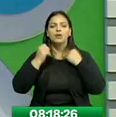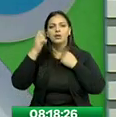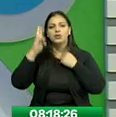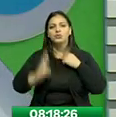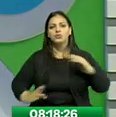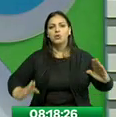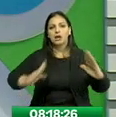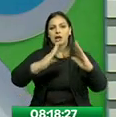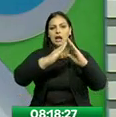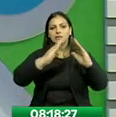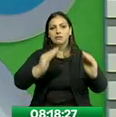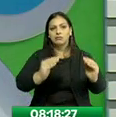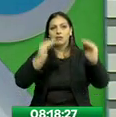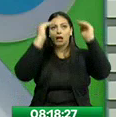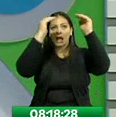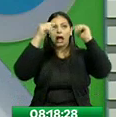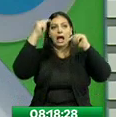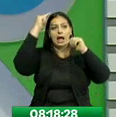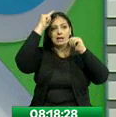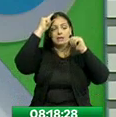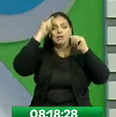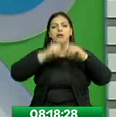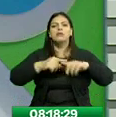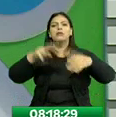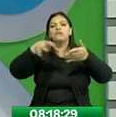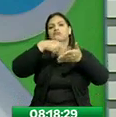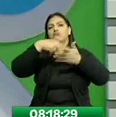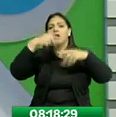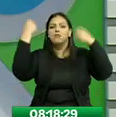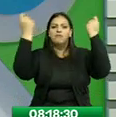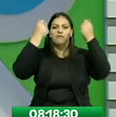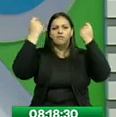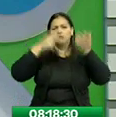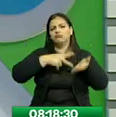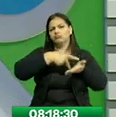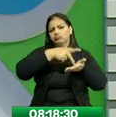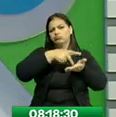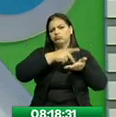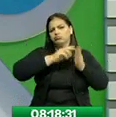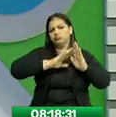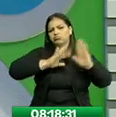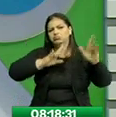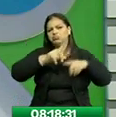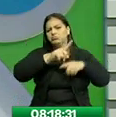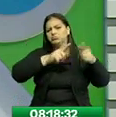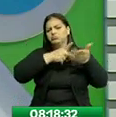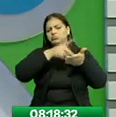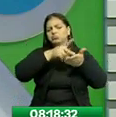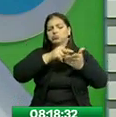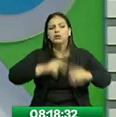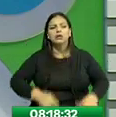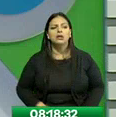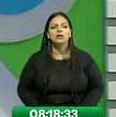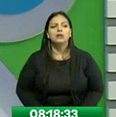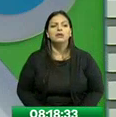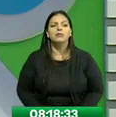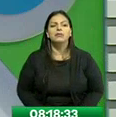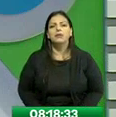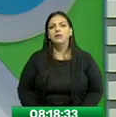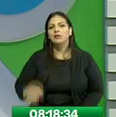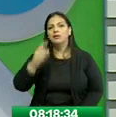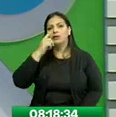de Guayaquil. Según el perjudicado, los delincuentes, escuchen bien, portaban chalecos supuestamente de la Comisión de Tránsito del